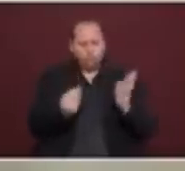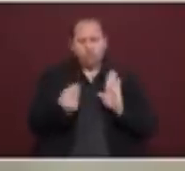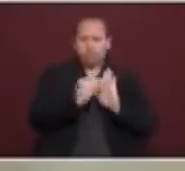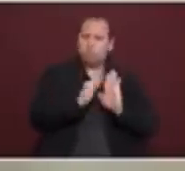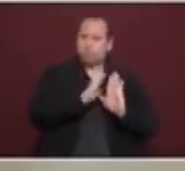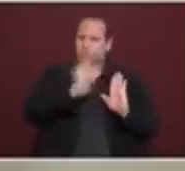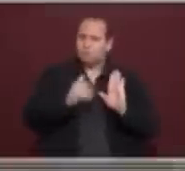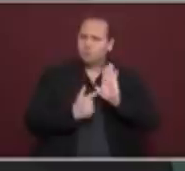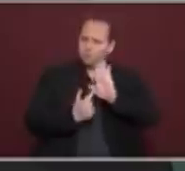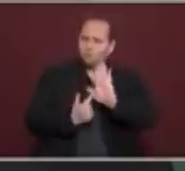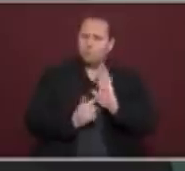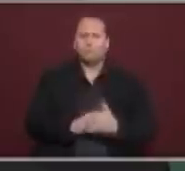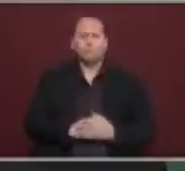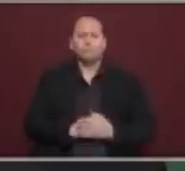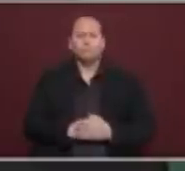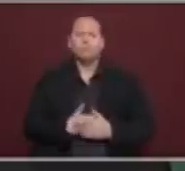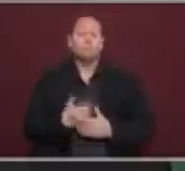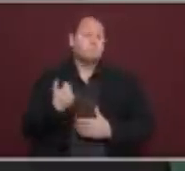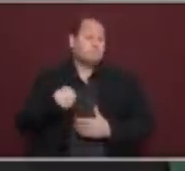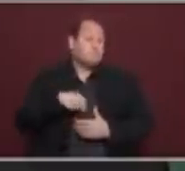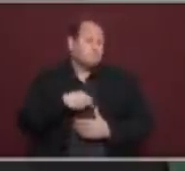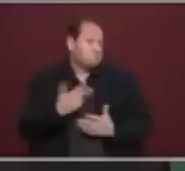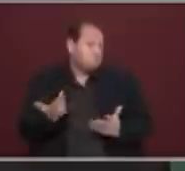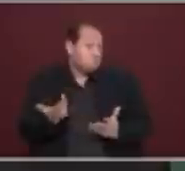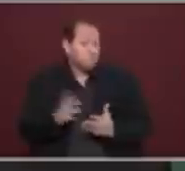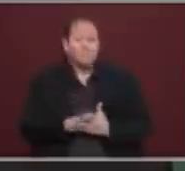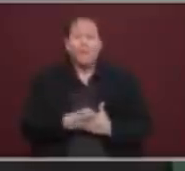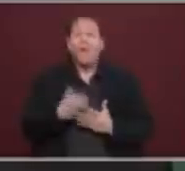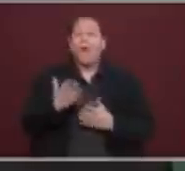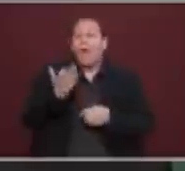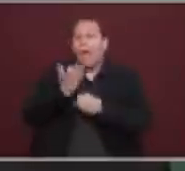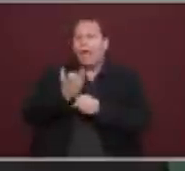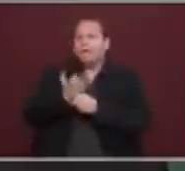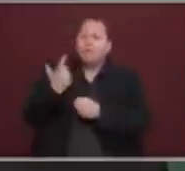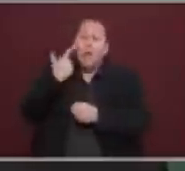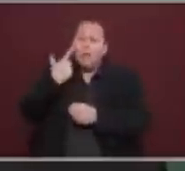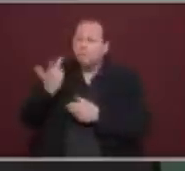vamos a organizarnos